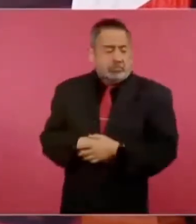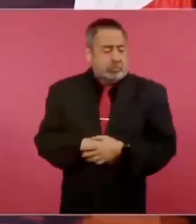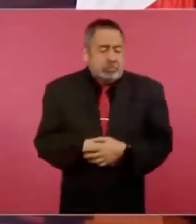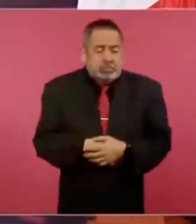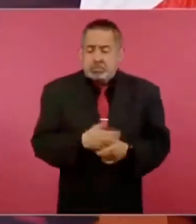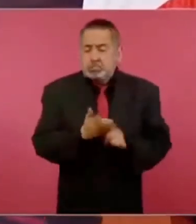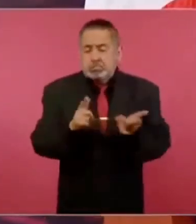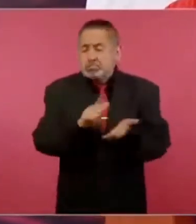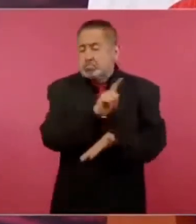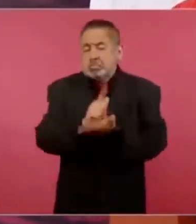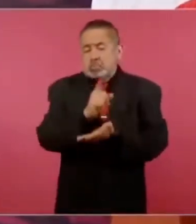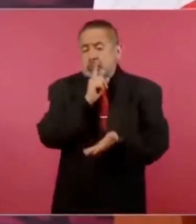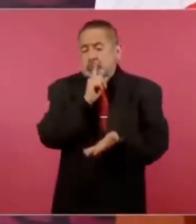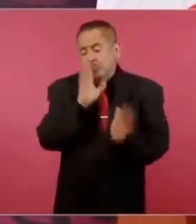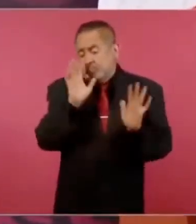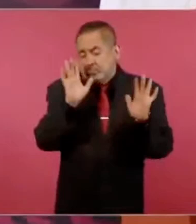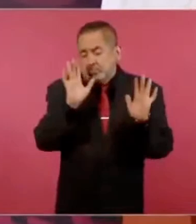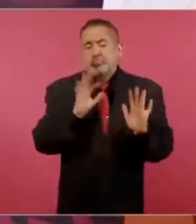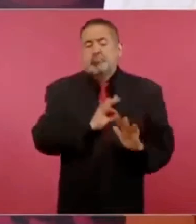precisa,